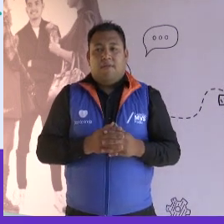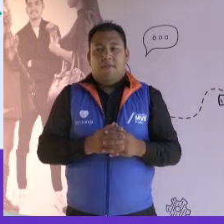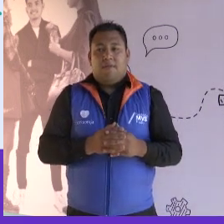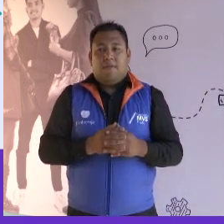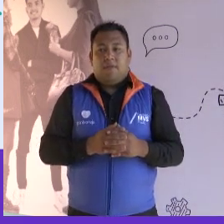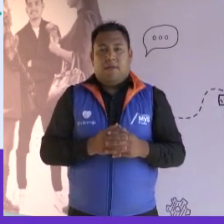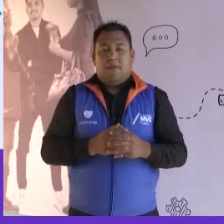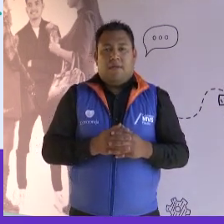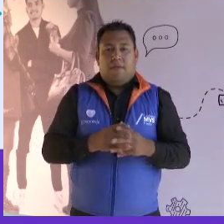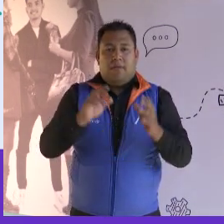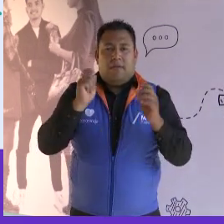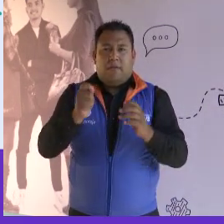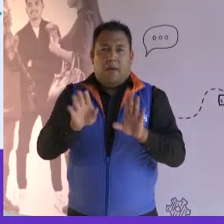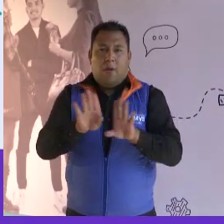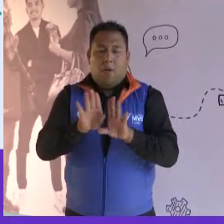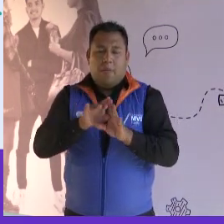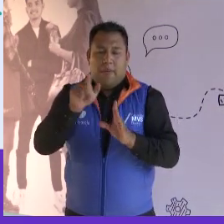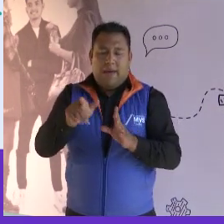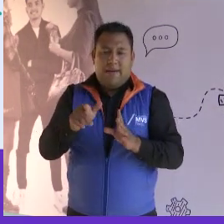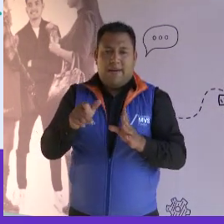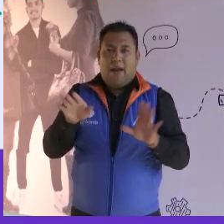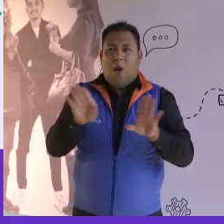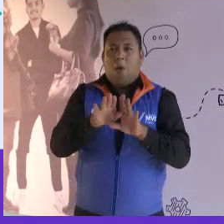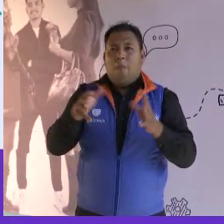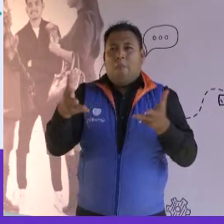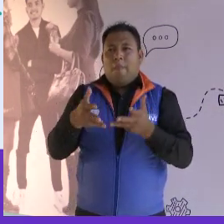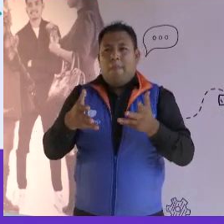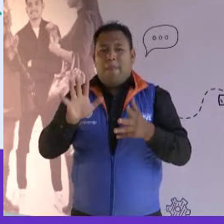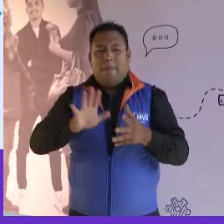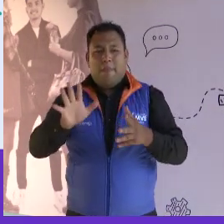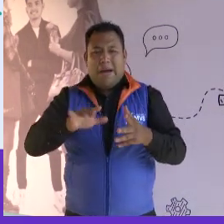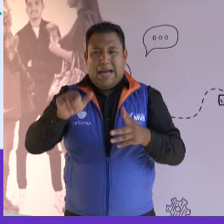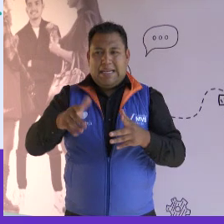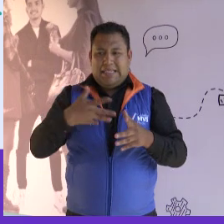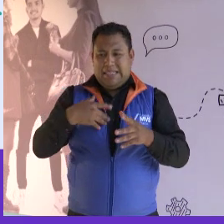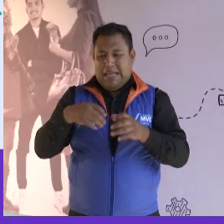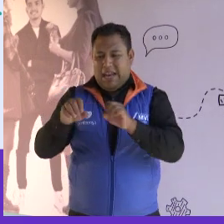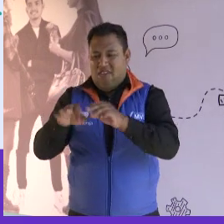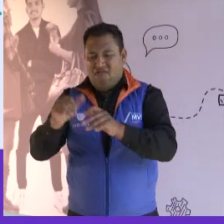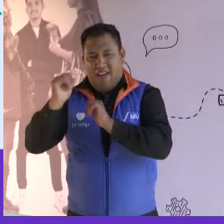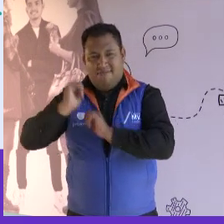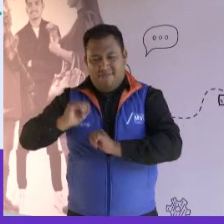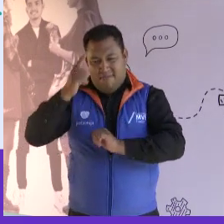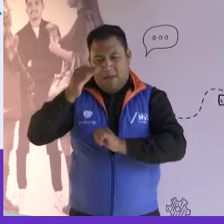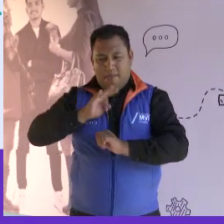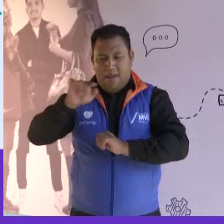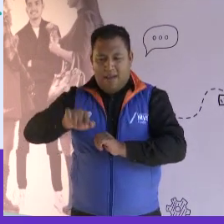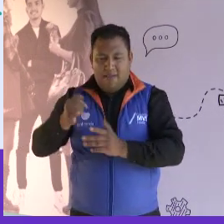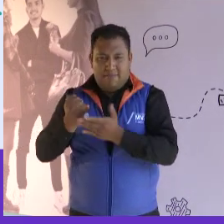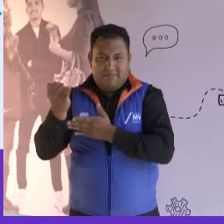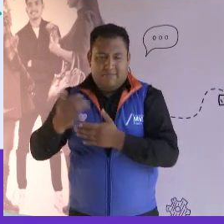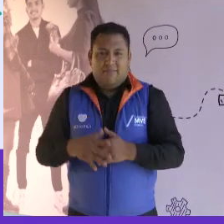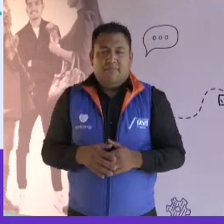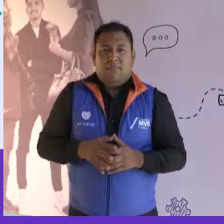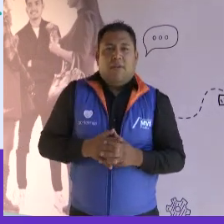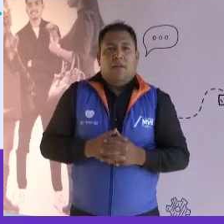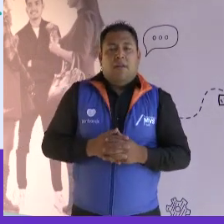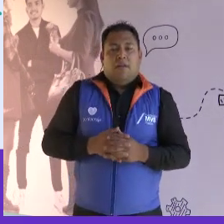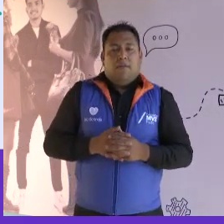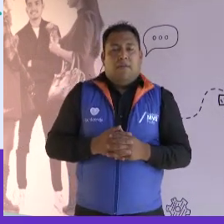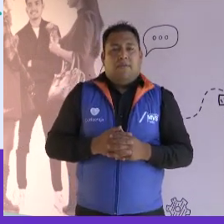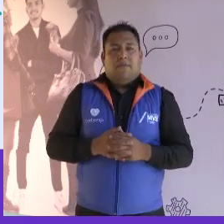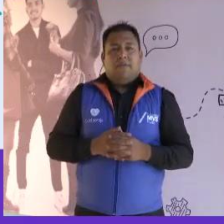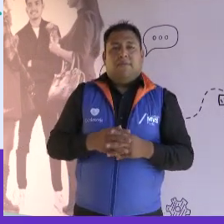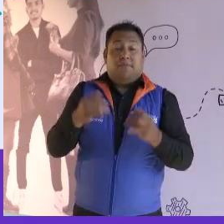una secretaría, ¿no? Y que los recursos se puedan ir por ahí. El tema de la claridad de las reglas, de las